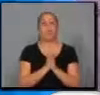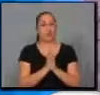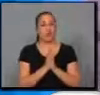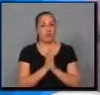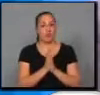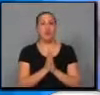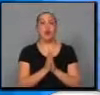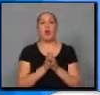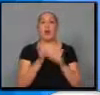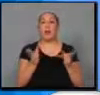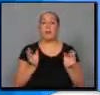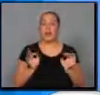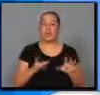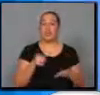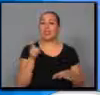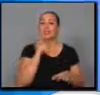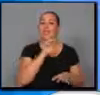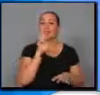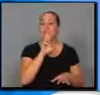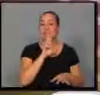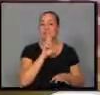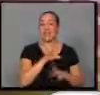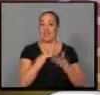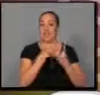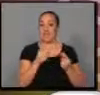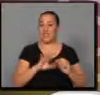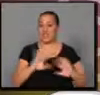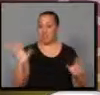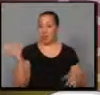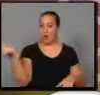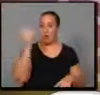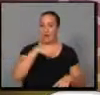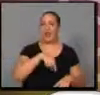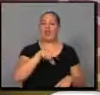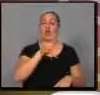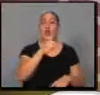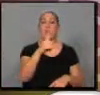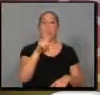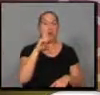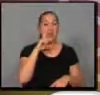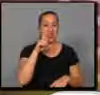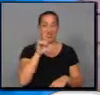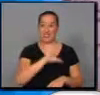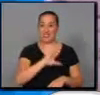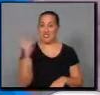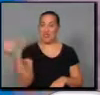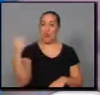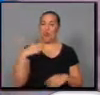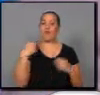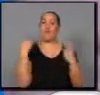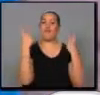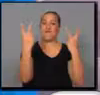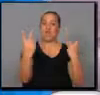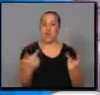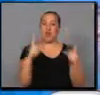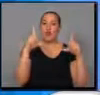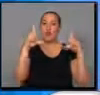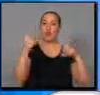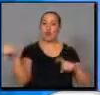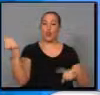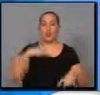tus vacaciones, esta chica que ahora volvió de viaje, esta chica que es Luli Salazar y que volvió de viaje, esta es la foto regresando,